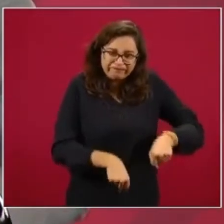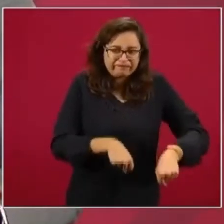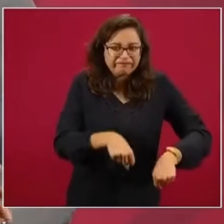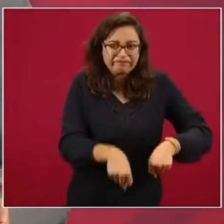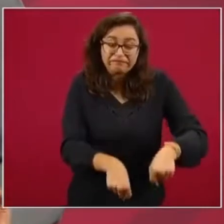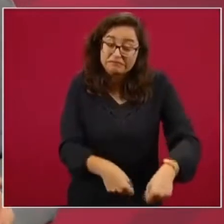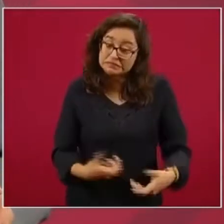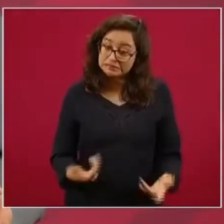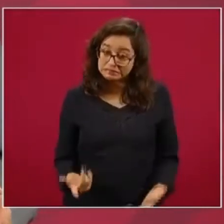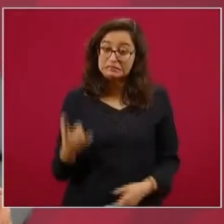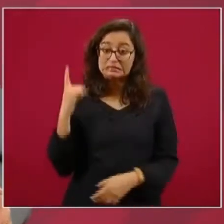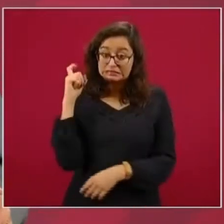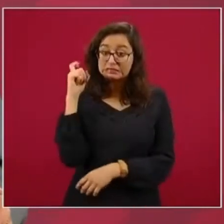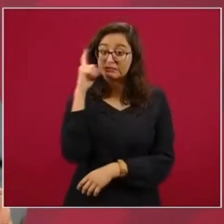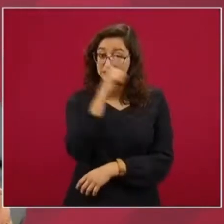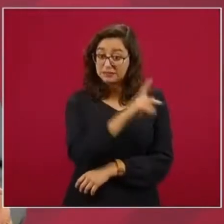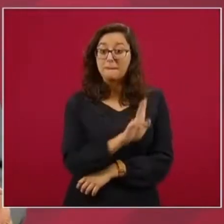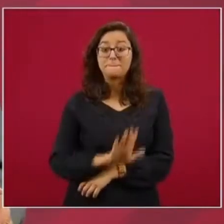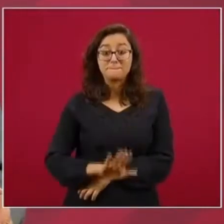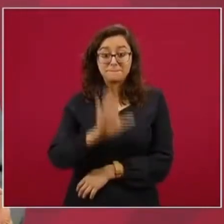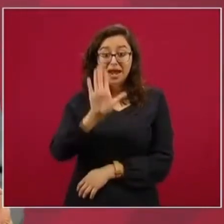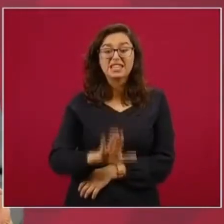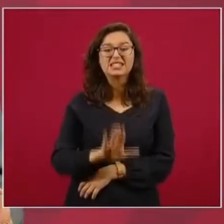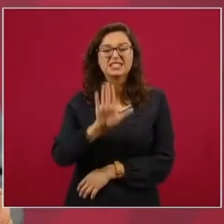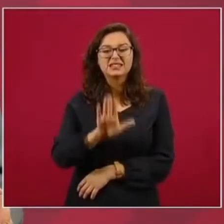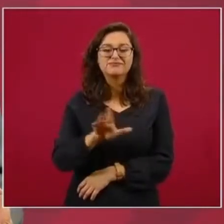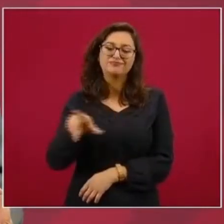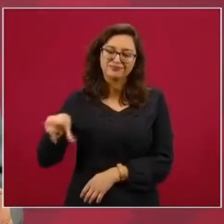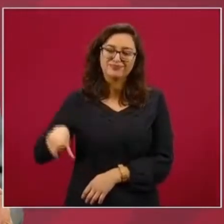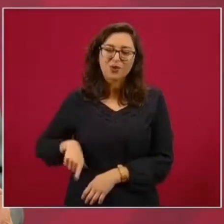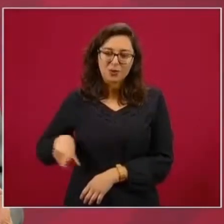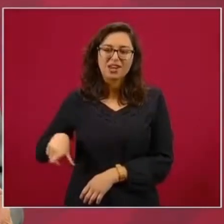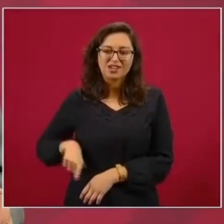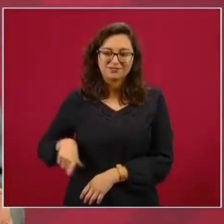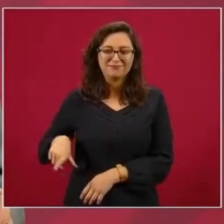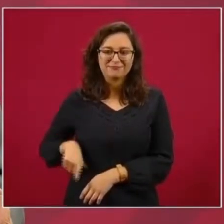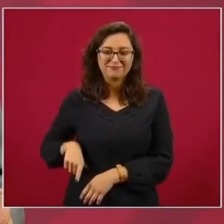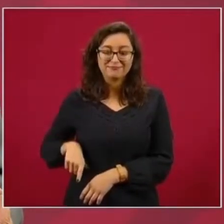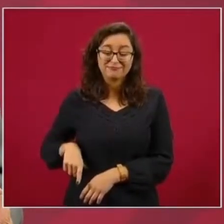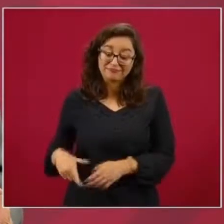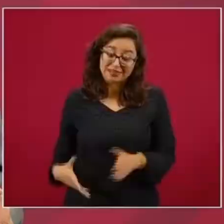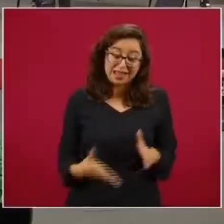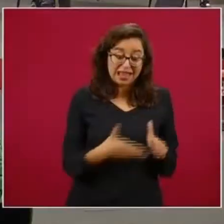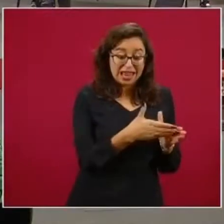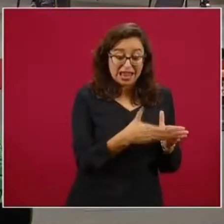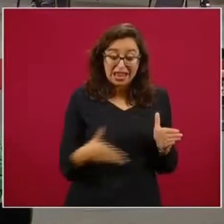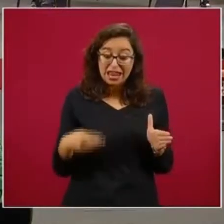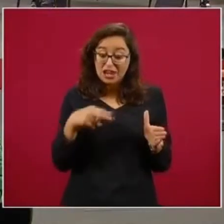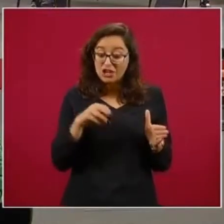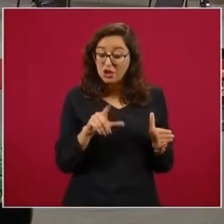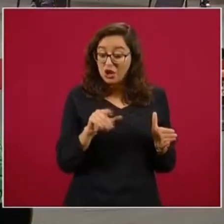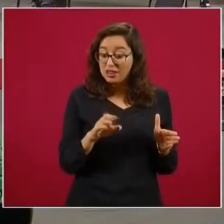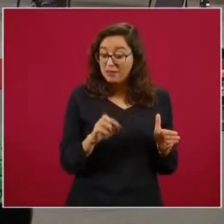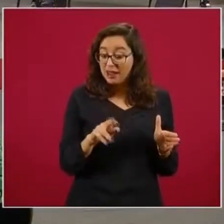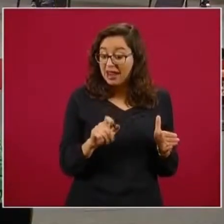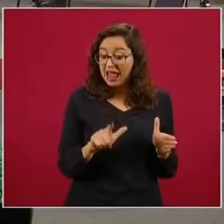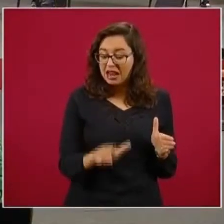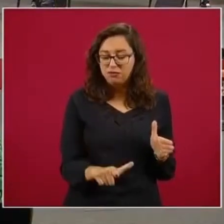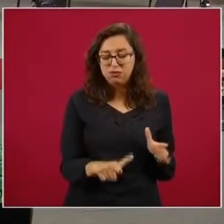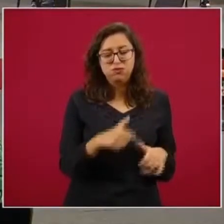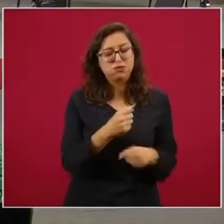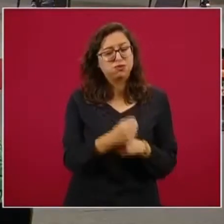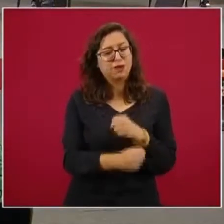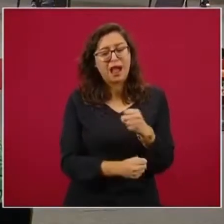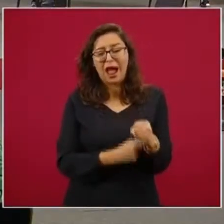Duró mucho el neoliberalismo, más que el porfiriato.